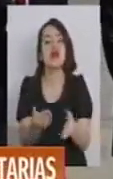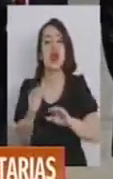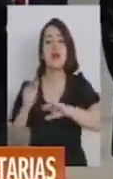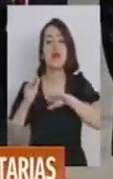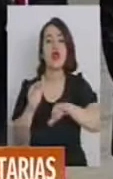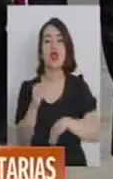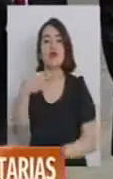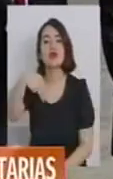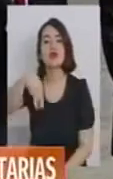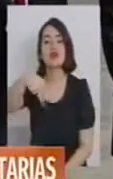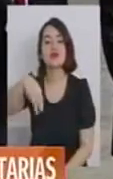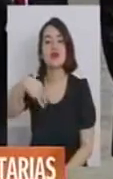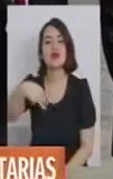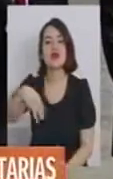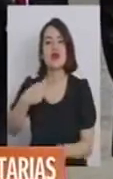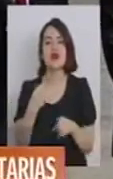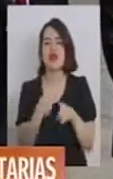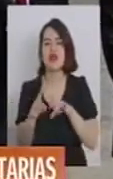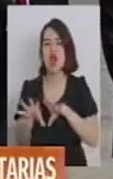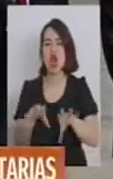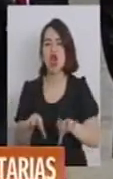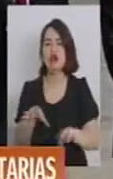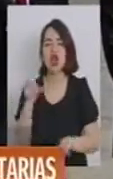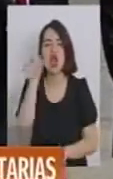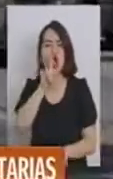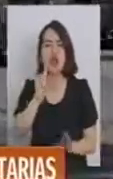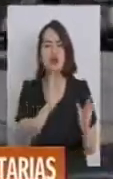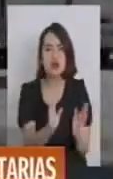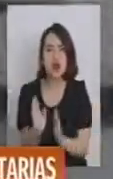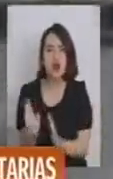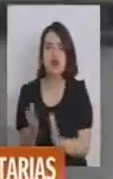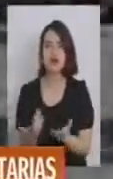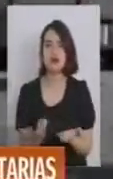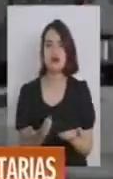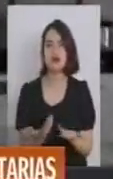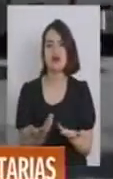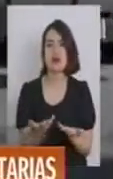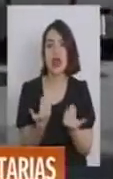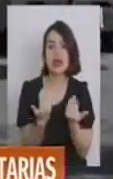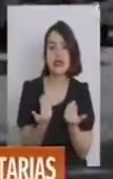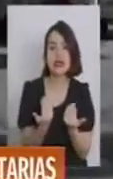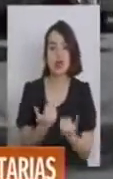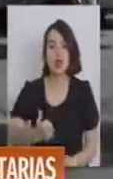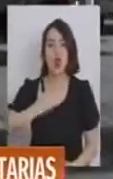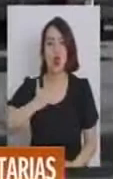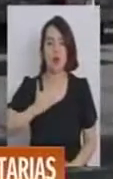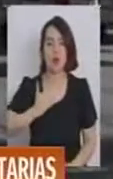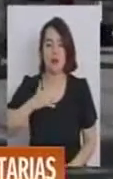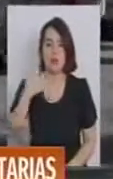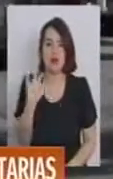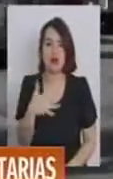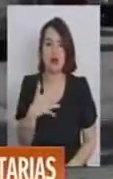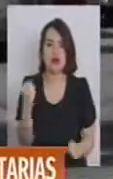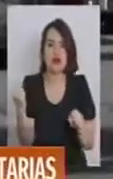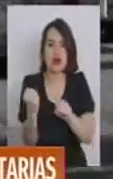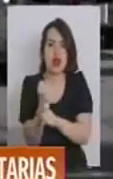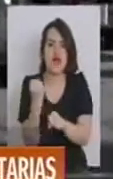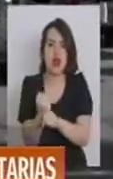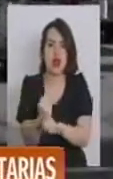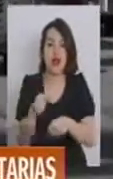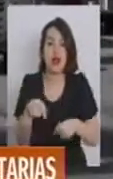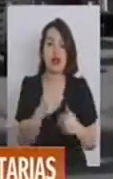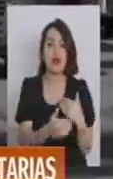a los municipios con elementos logísticos y recursos necesarios para que puedan cumplir bien su importante labor en